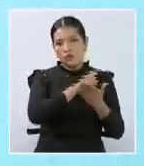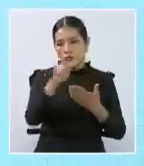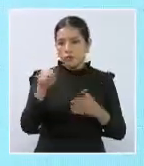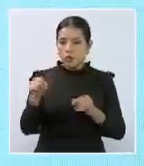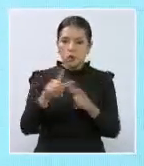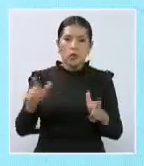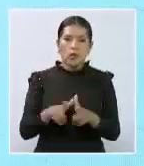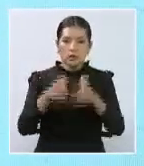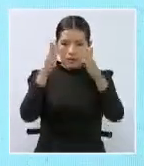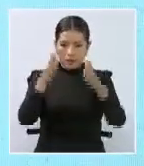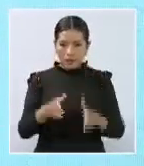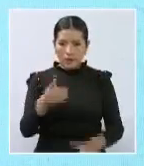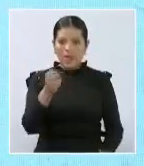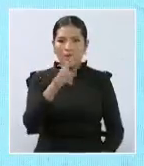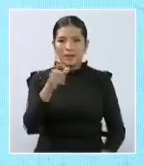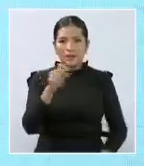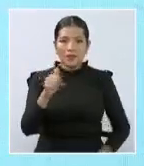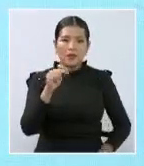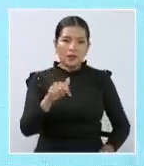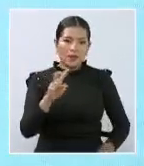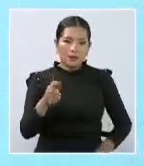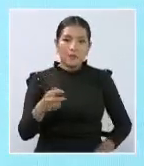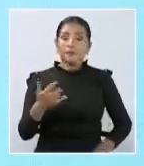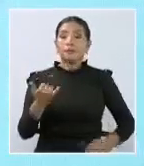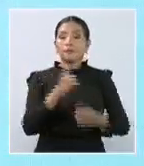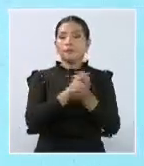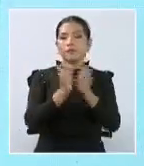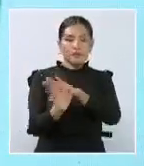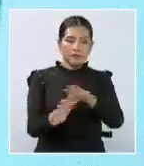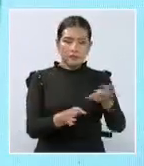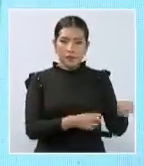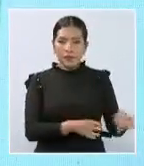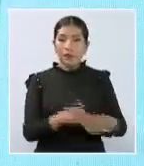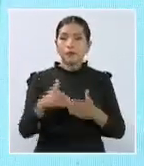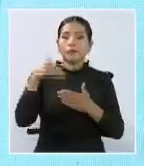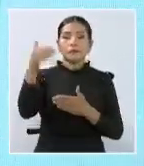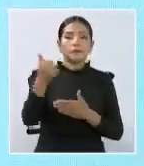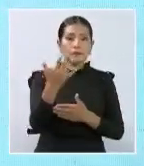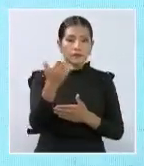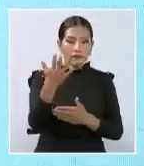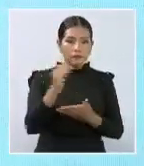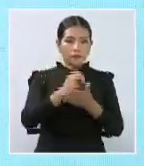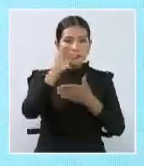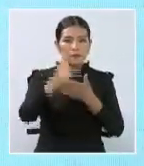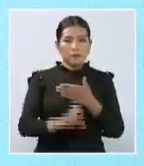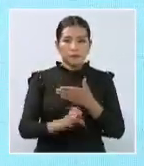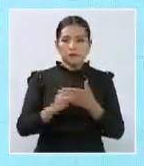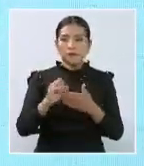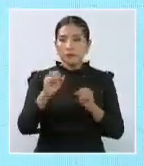en la franja de Gaza concretamente. Vamos a otros temas, porque este próximo 15 de octubre será el día de la persona.